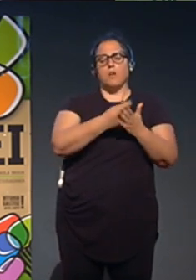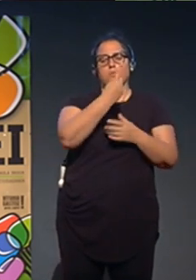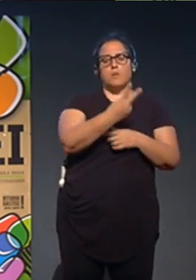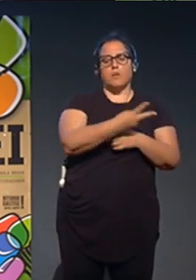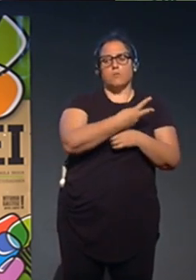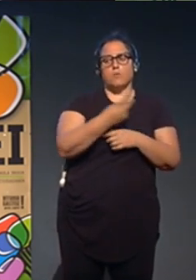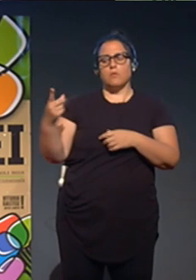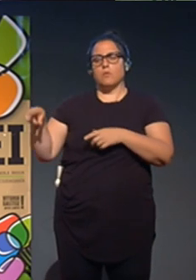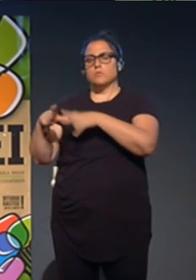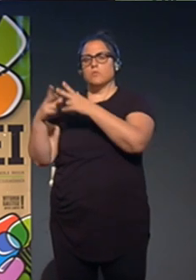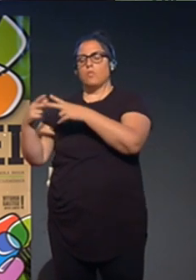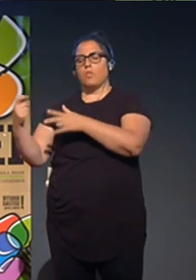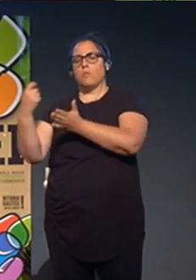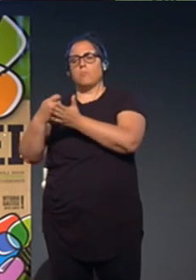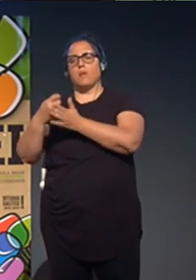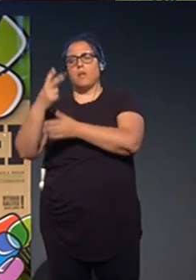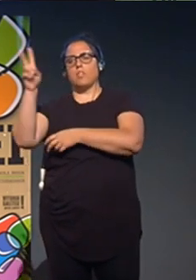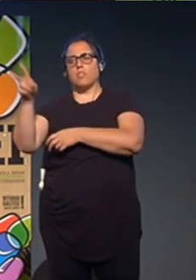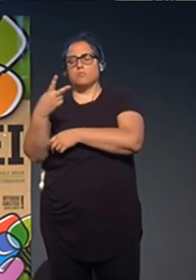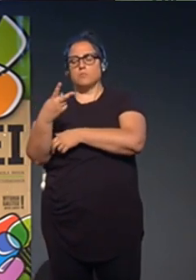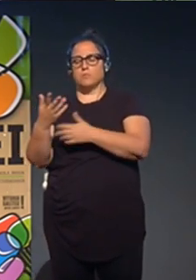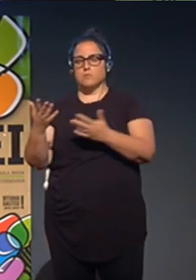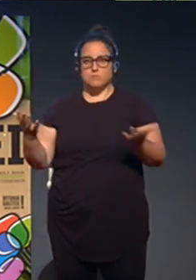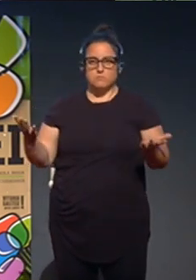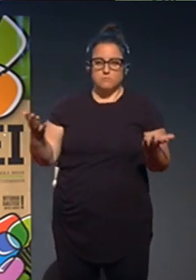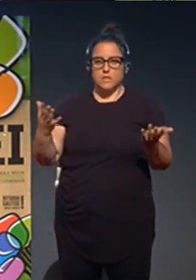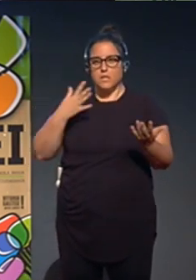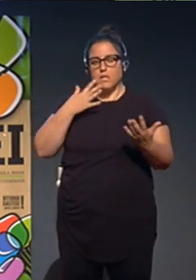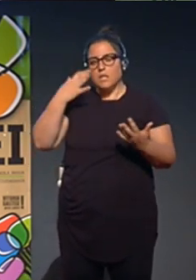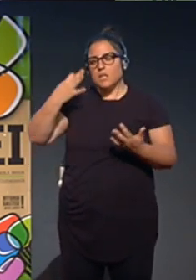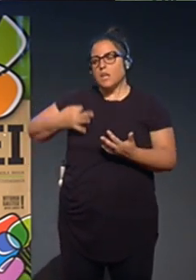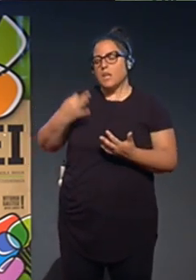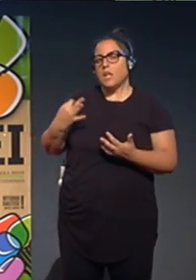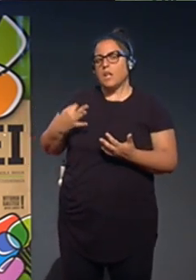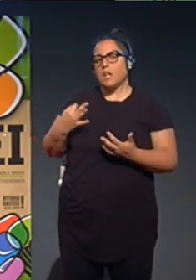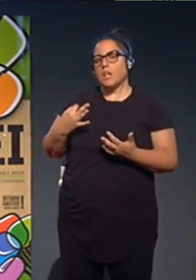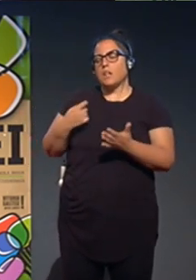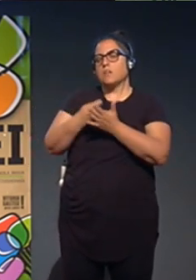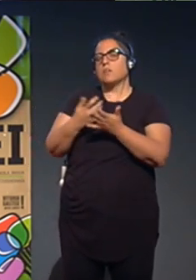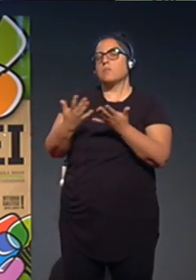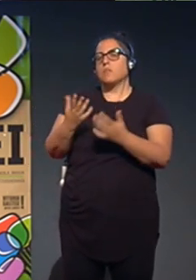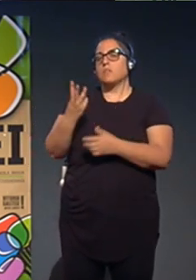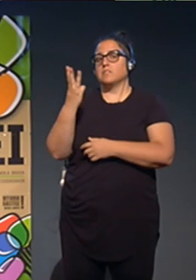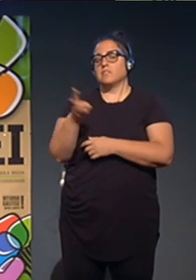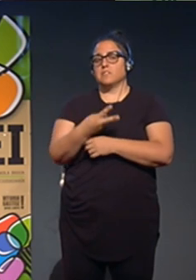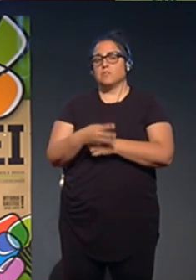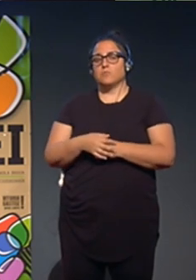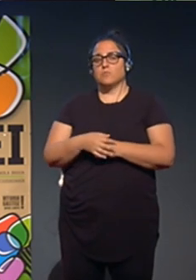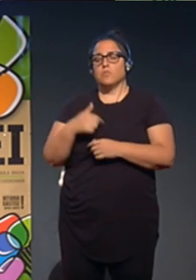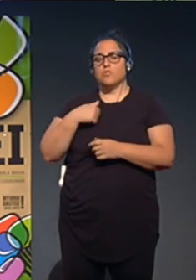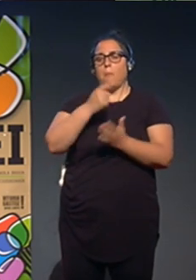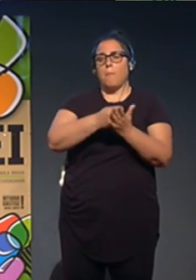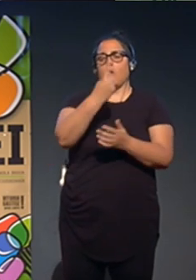es así entonces cuál es el precio real de ese producto que yo compro por uno Pues resulta que es tres pero